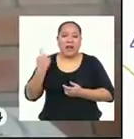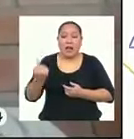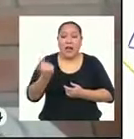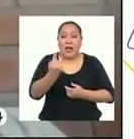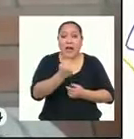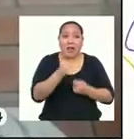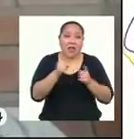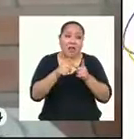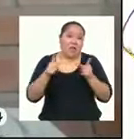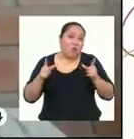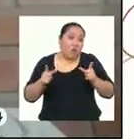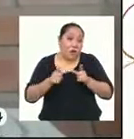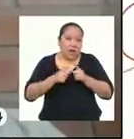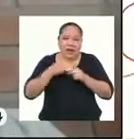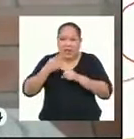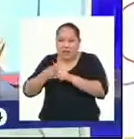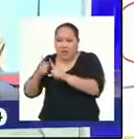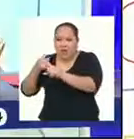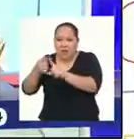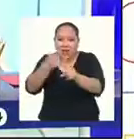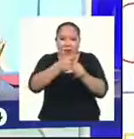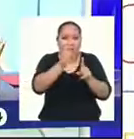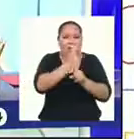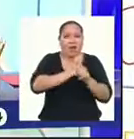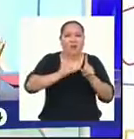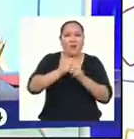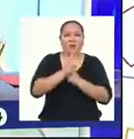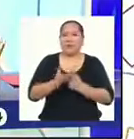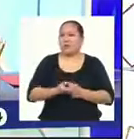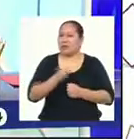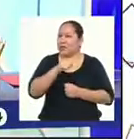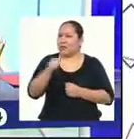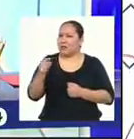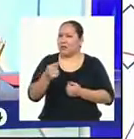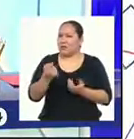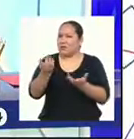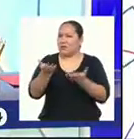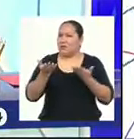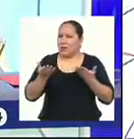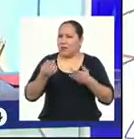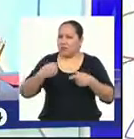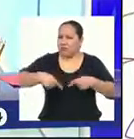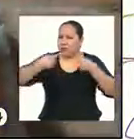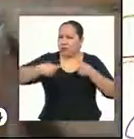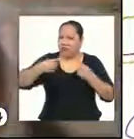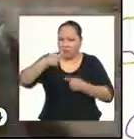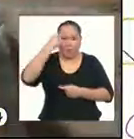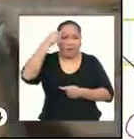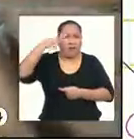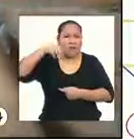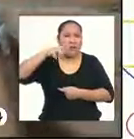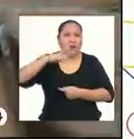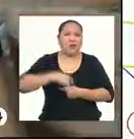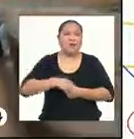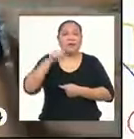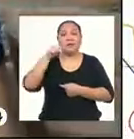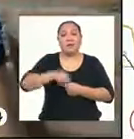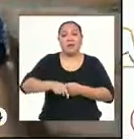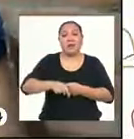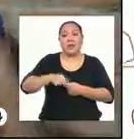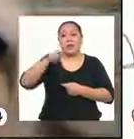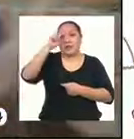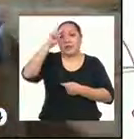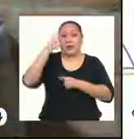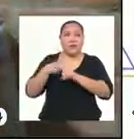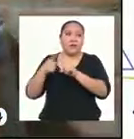tiene diferentes culturas. ¿Y eso nos podría traer problemas? ¿Tú qué crees, María? Nuestro país es muy diverso